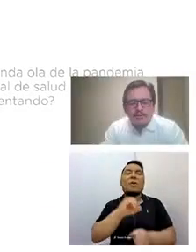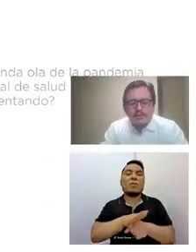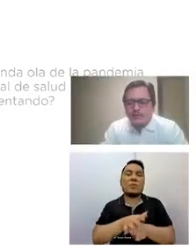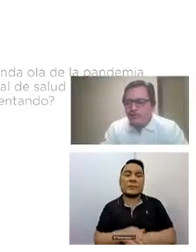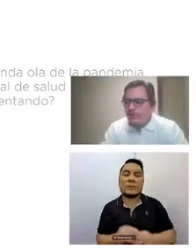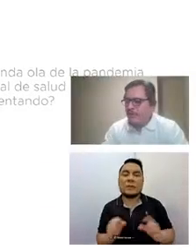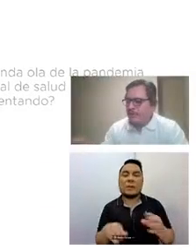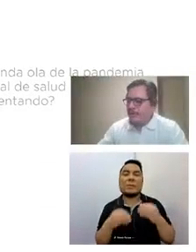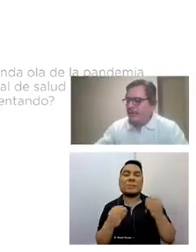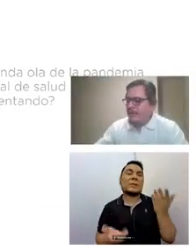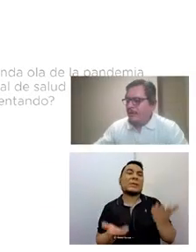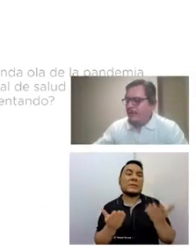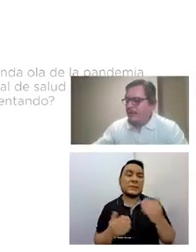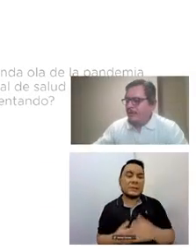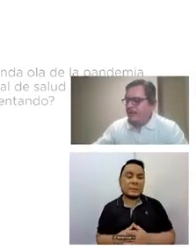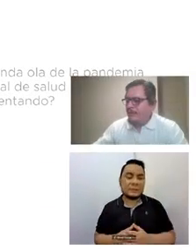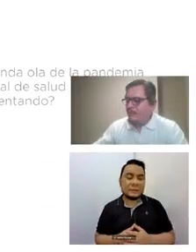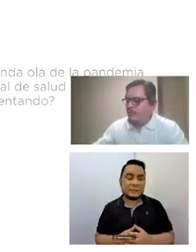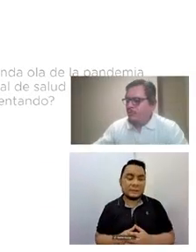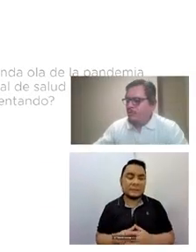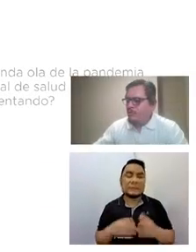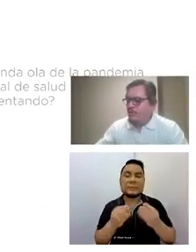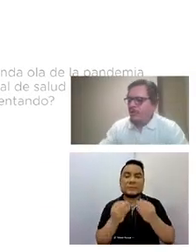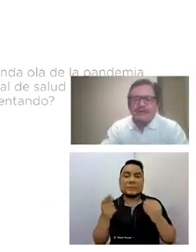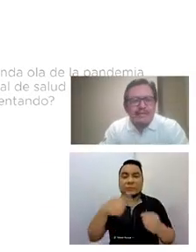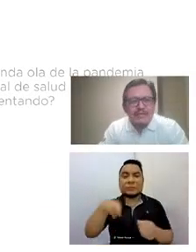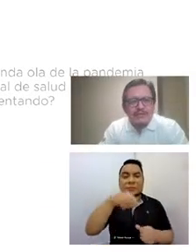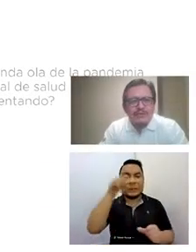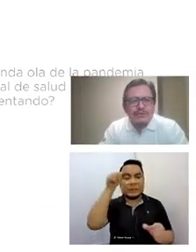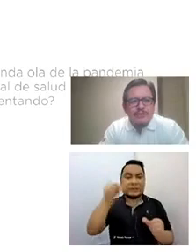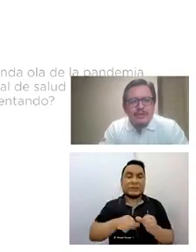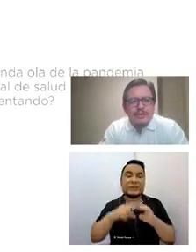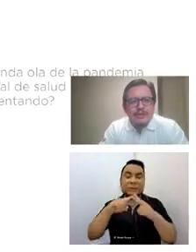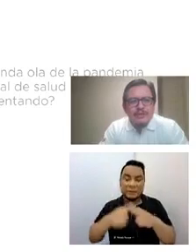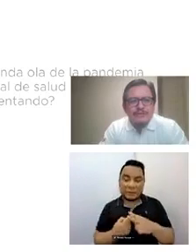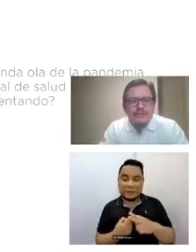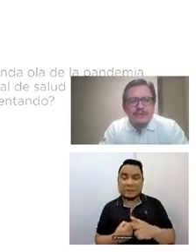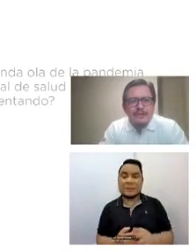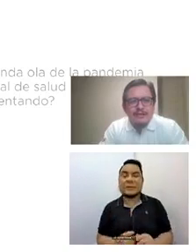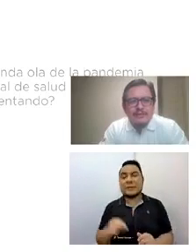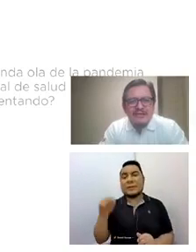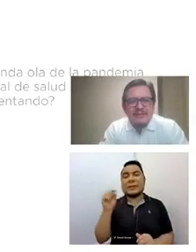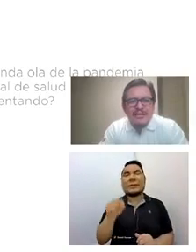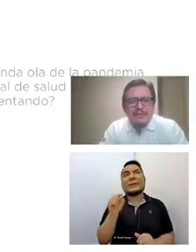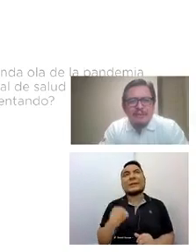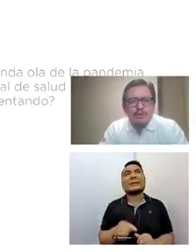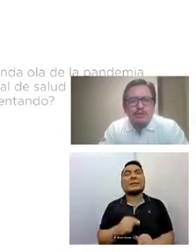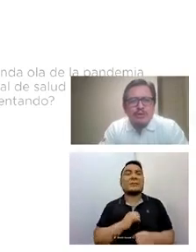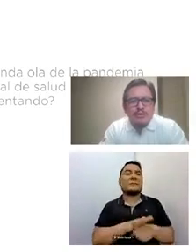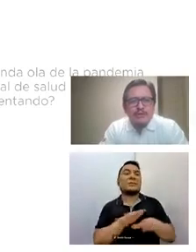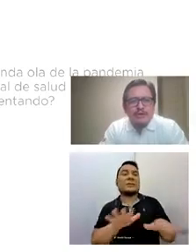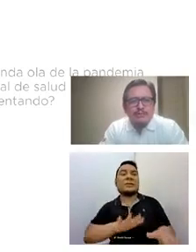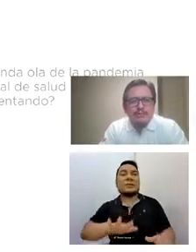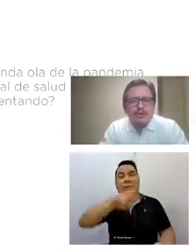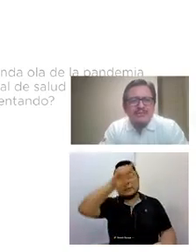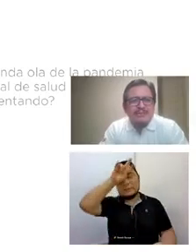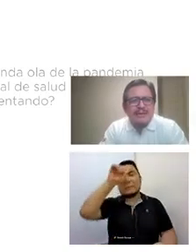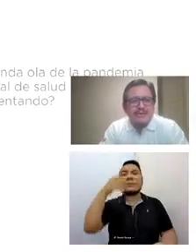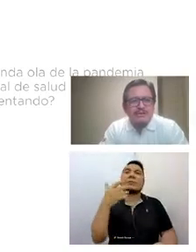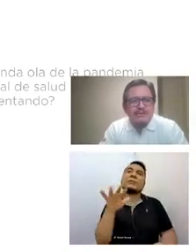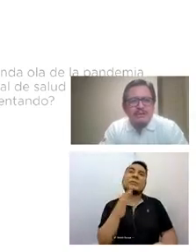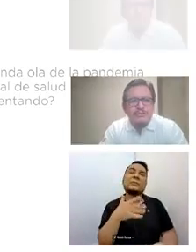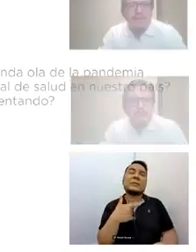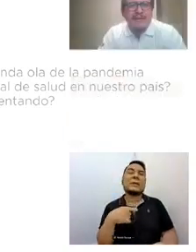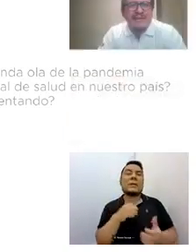porque seguramente muchos recordarán que al inicio de esta pandemia en el Perú, allá por el mes